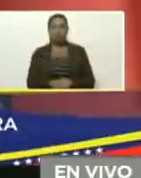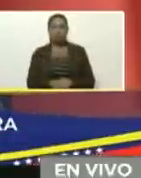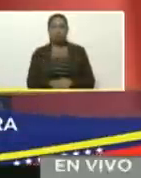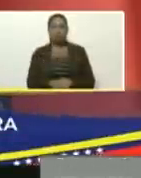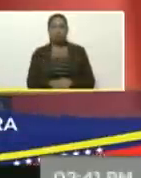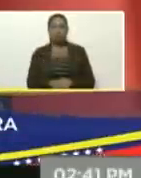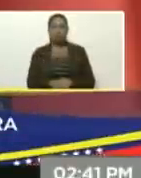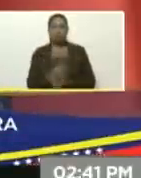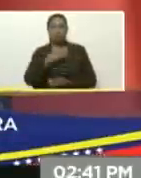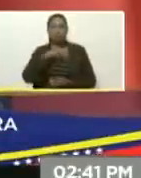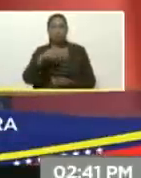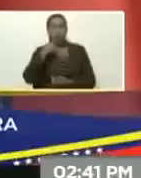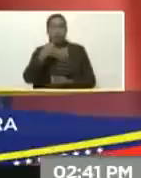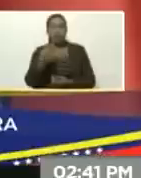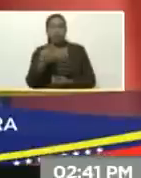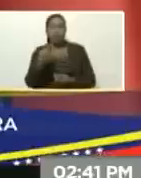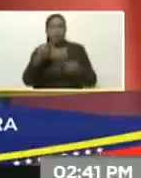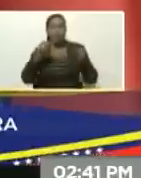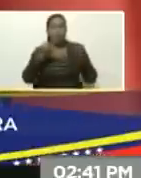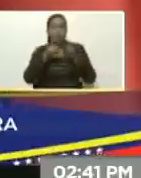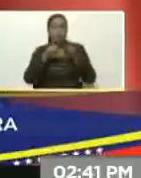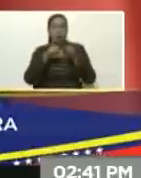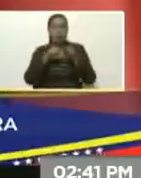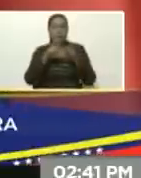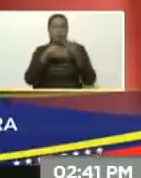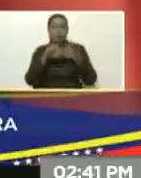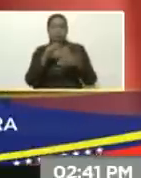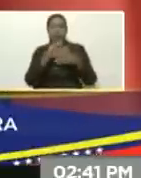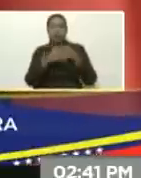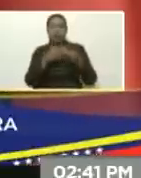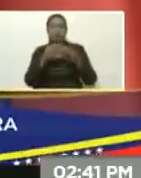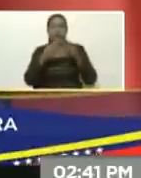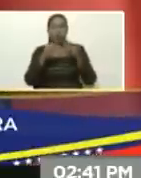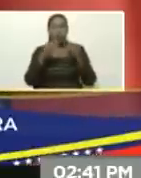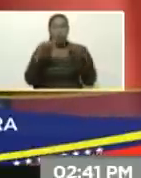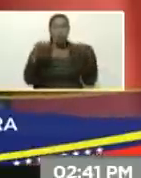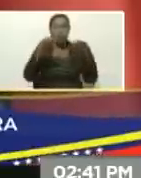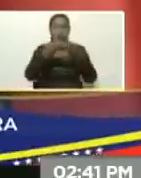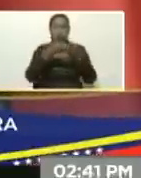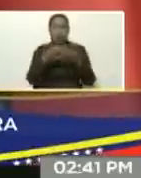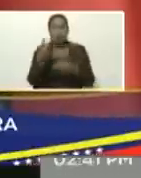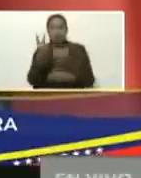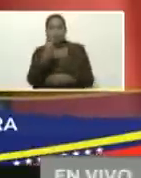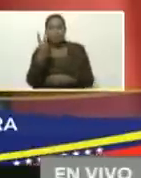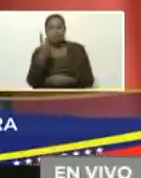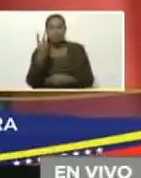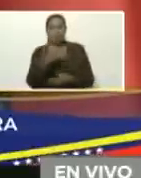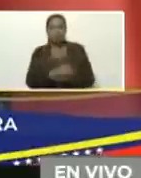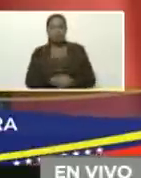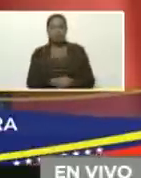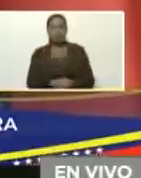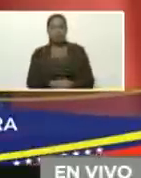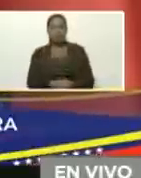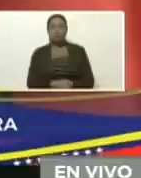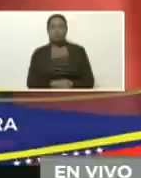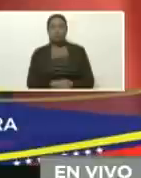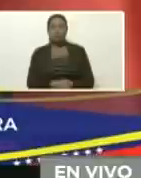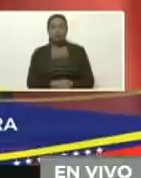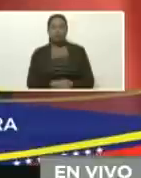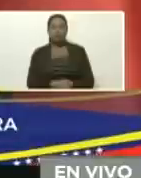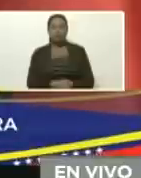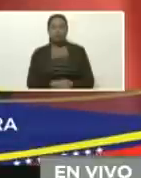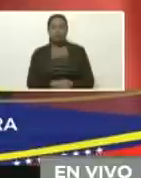y hemos dicho que vamos a llevar a cabo todas las reuniones entre los dos. Y no